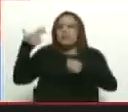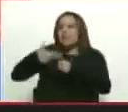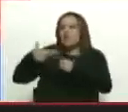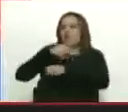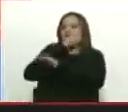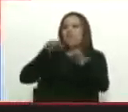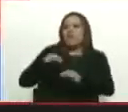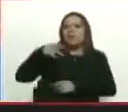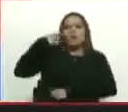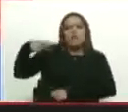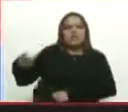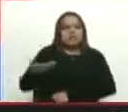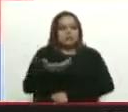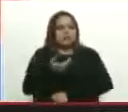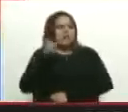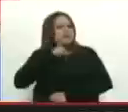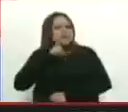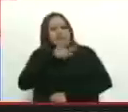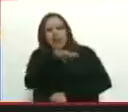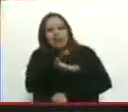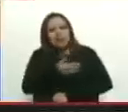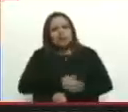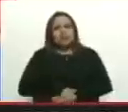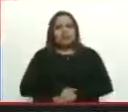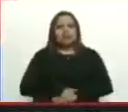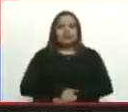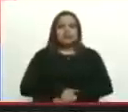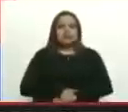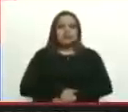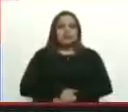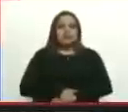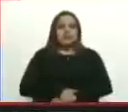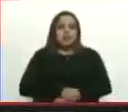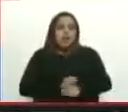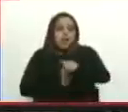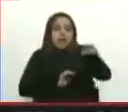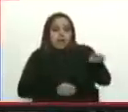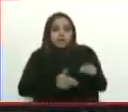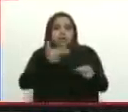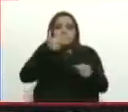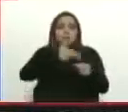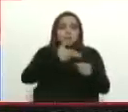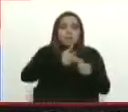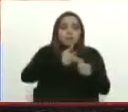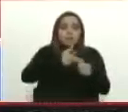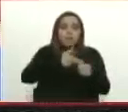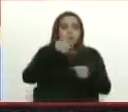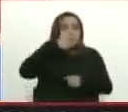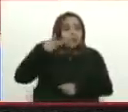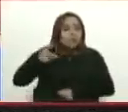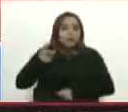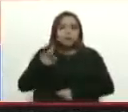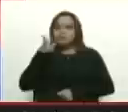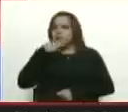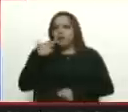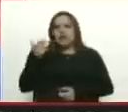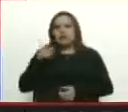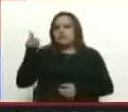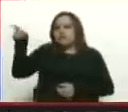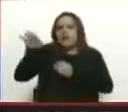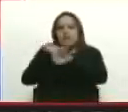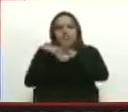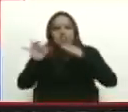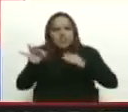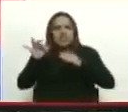política. Mentira. Mientras esos pueblos hubiesen tenido petróleo venezolano, sus habitantes no estuvieran ya en la frontera